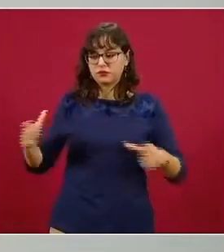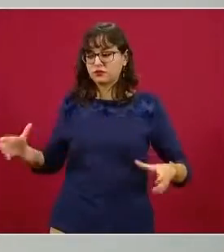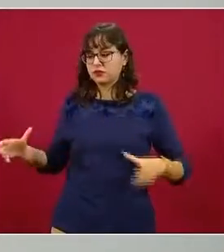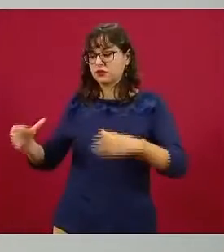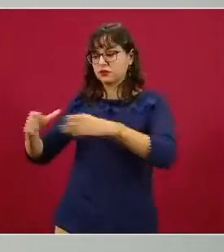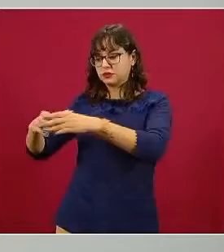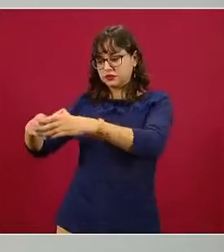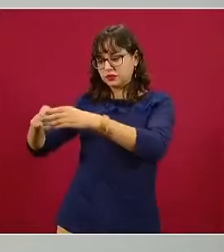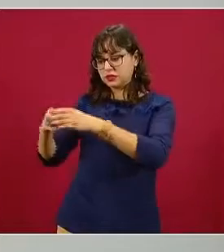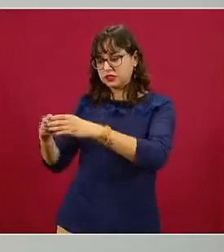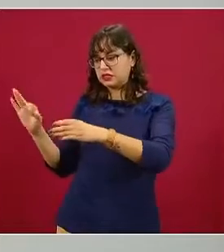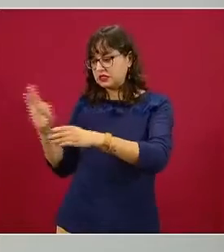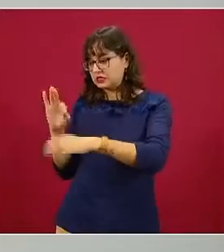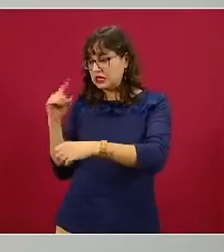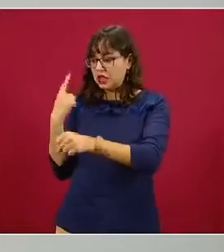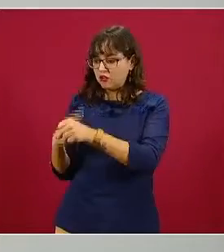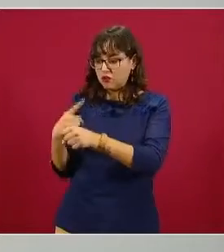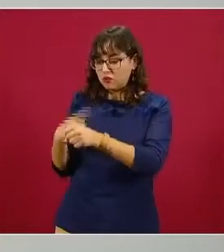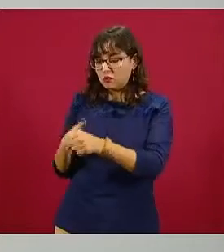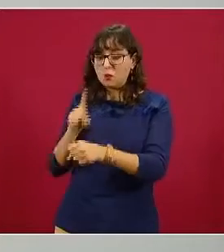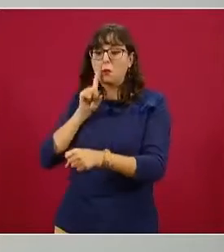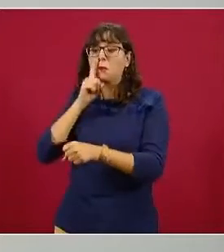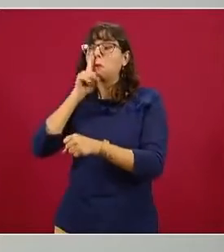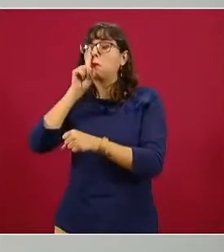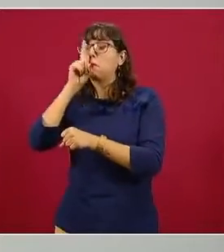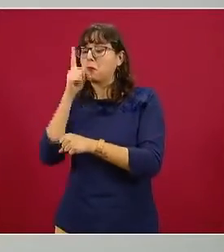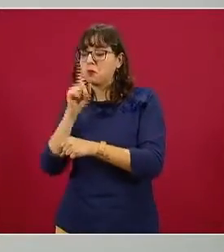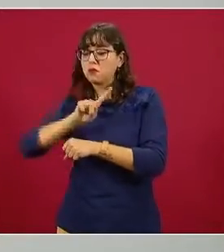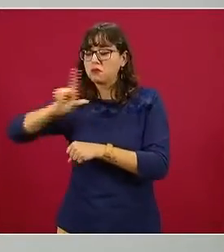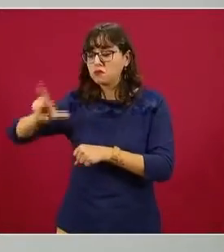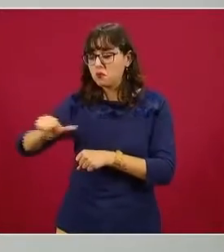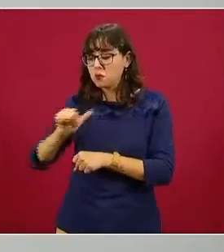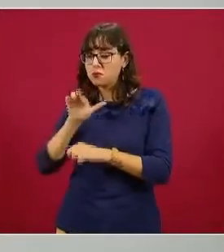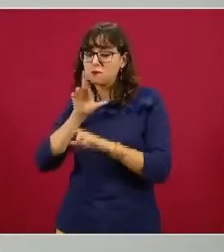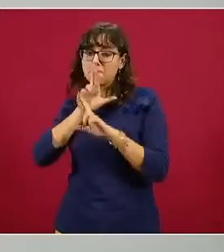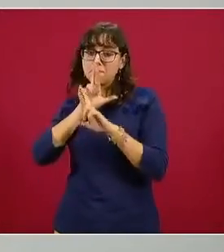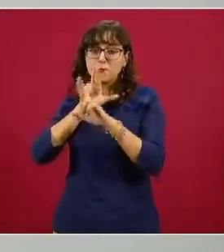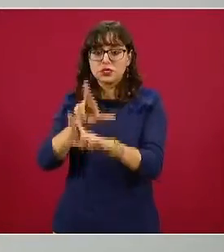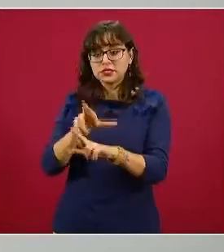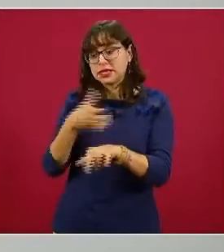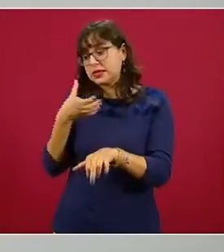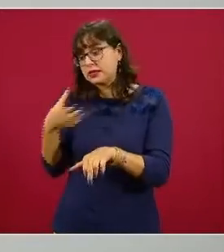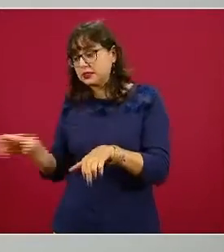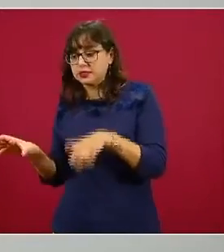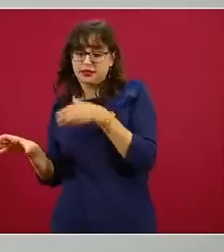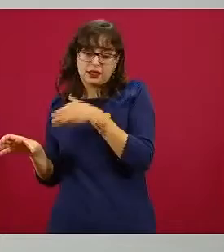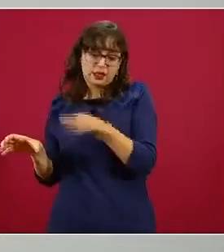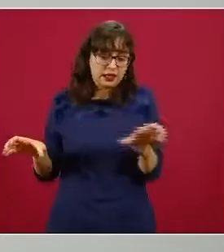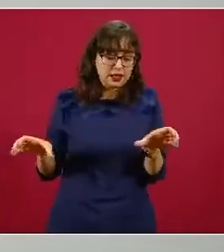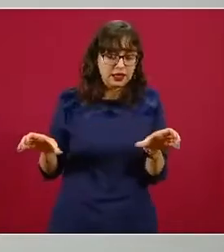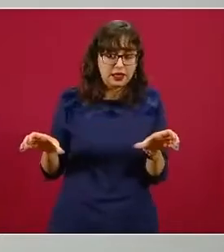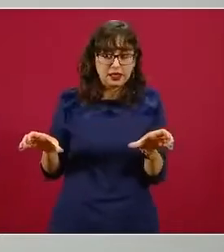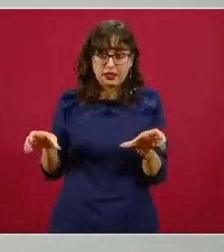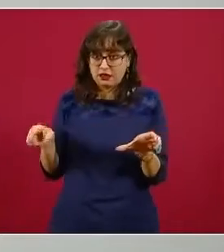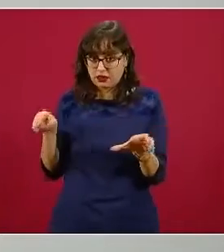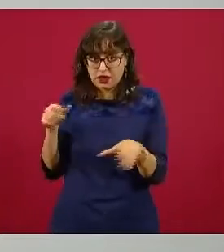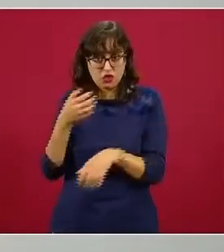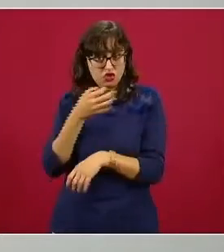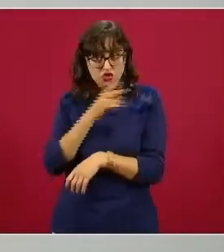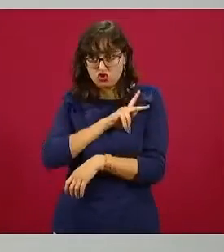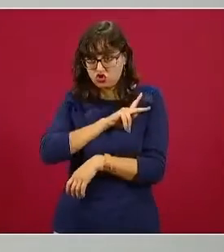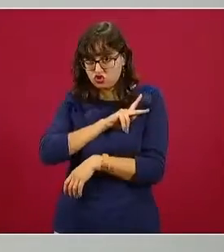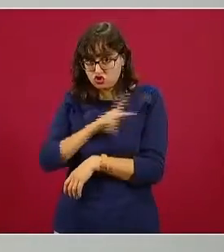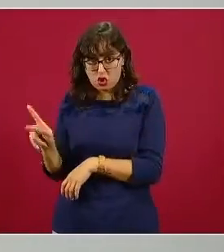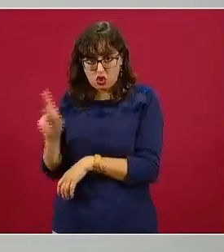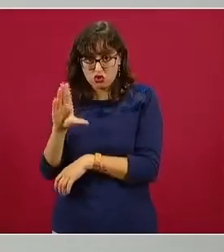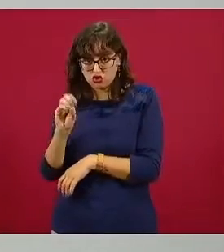los que finalmente se les toma una muestra. Ahora, el ser caso sospechoso no necesariamente significa que van a terminar siendo casos